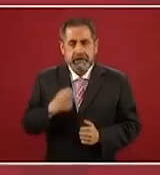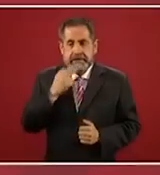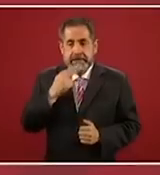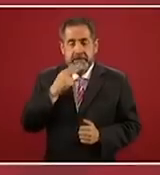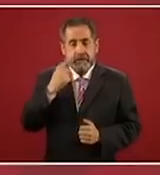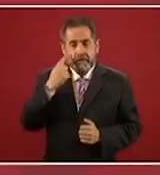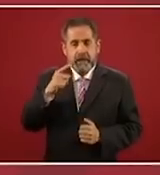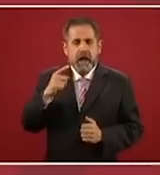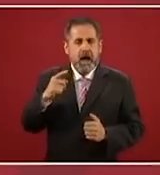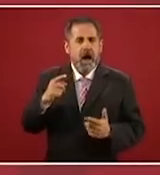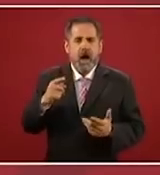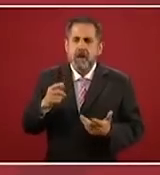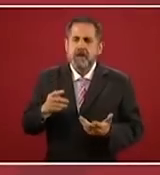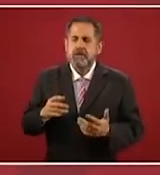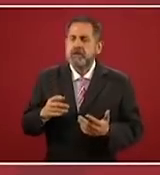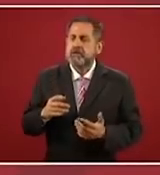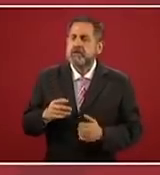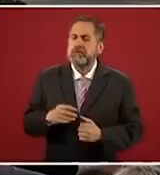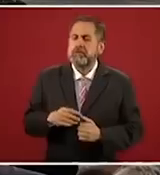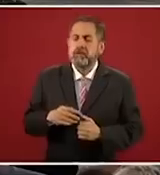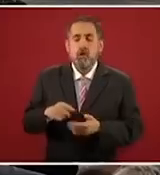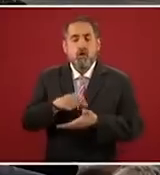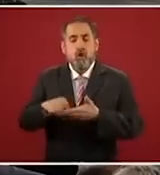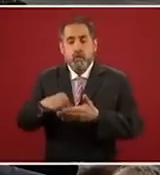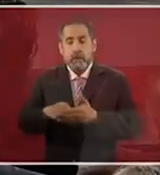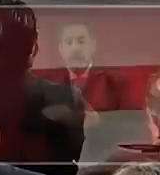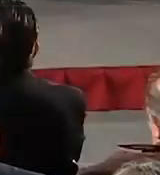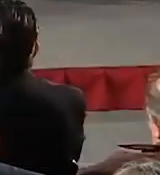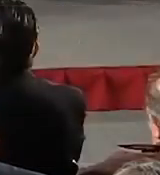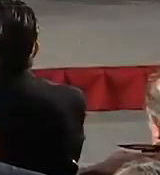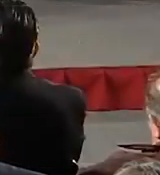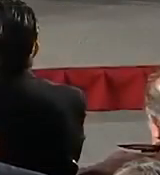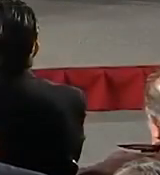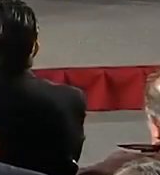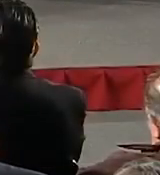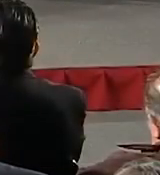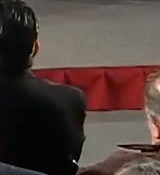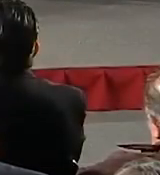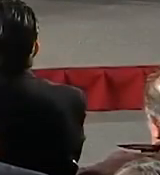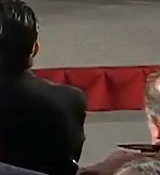servir para comprar equipos médicos,